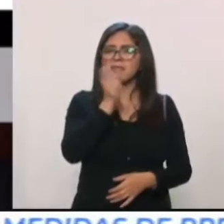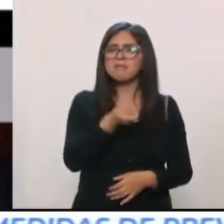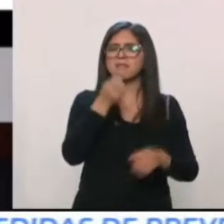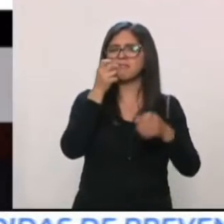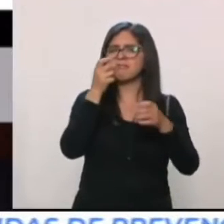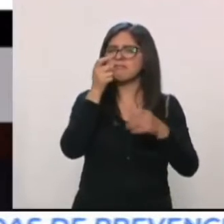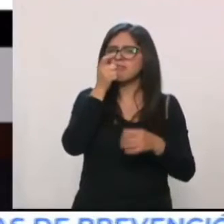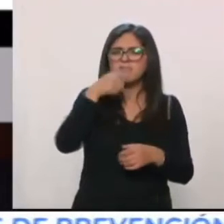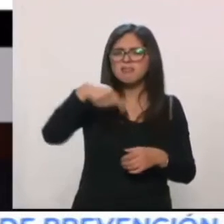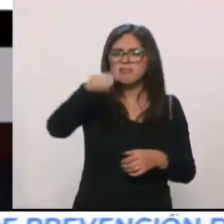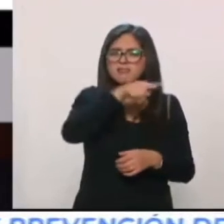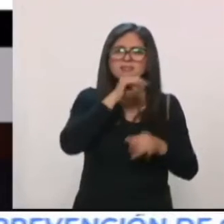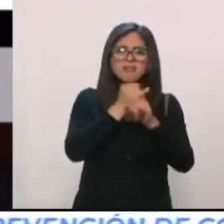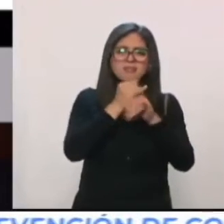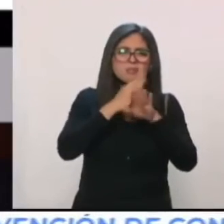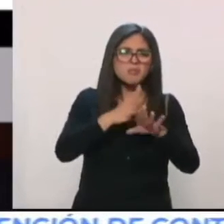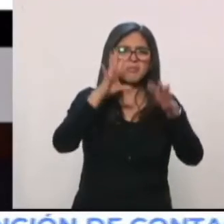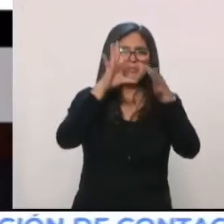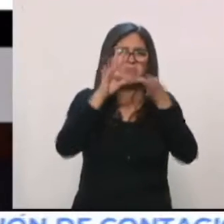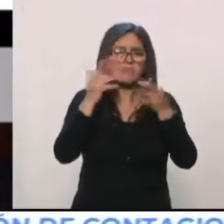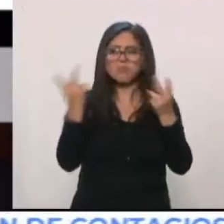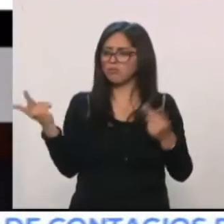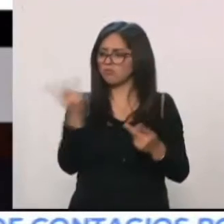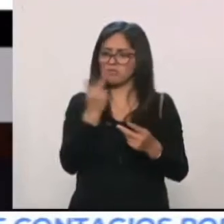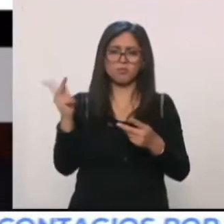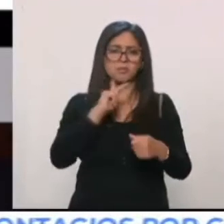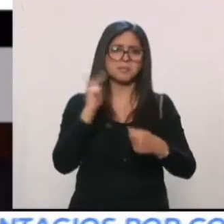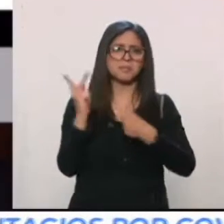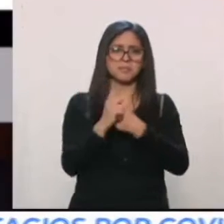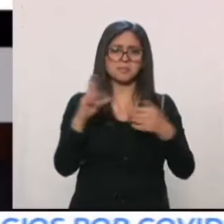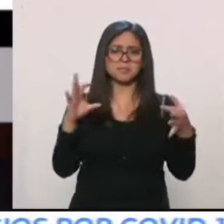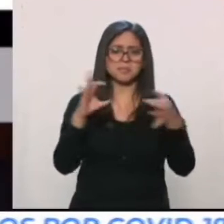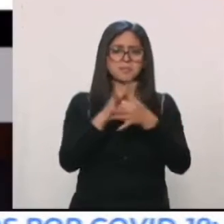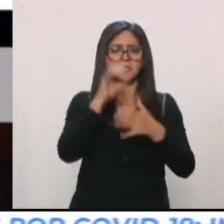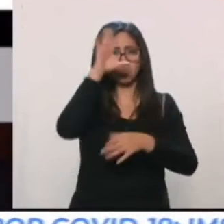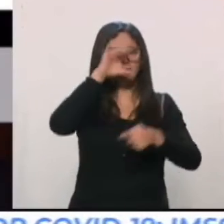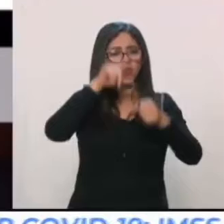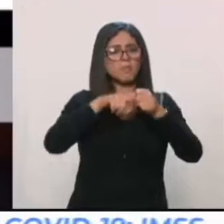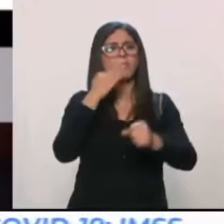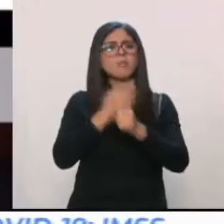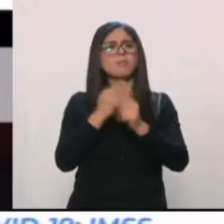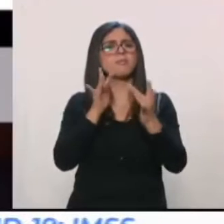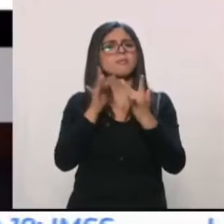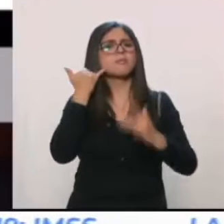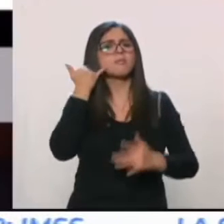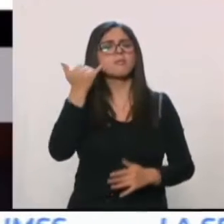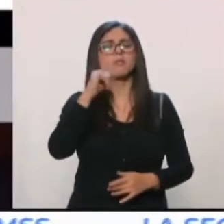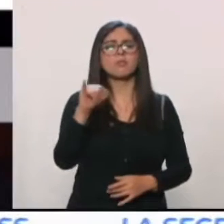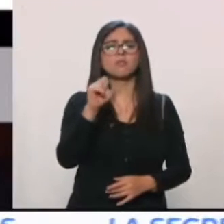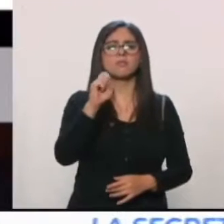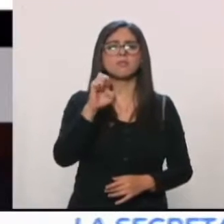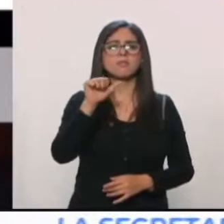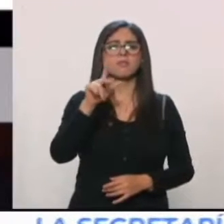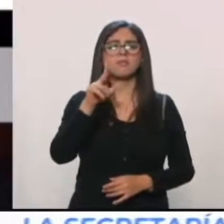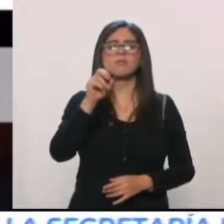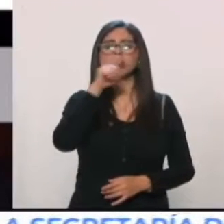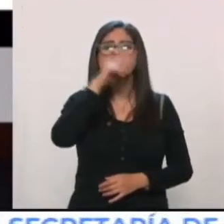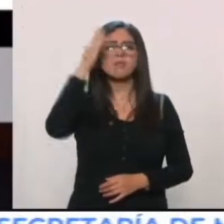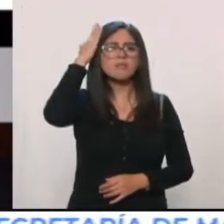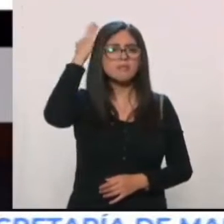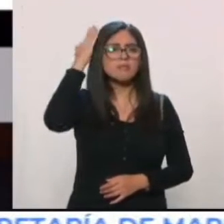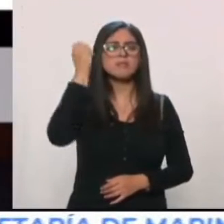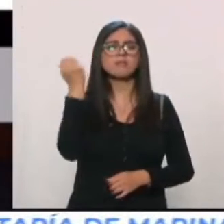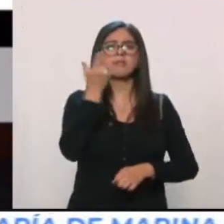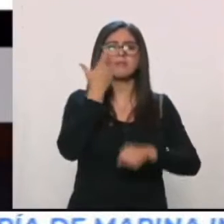todos los detalles pues de este estrechamiento de lazos culturales. Tenemos en la línea telefónica a José Alfonso Suárez del Real, él es titular